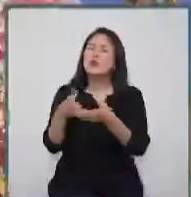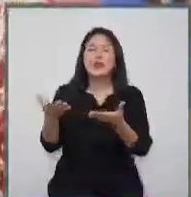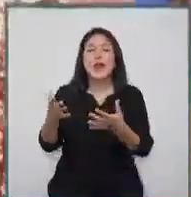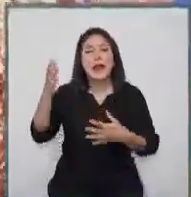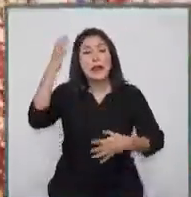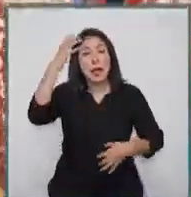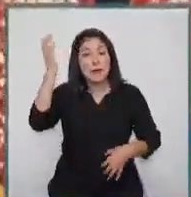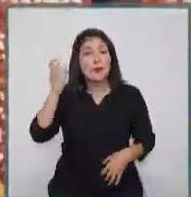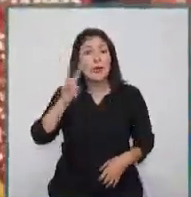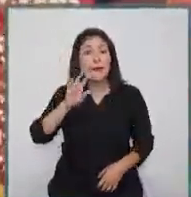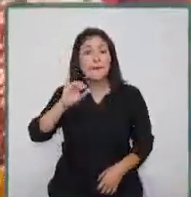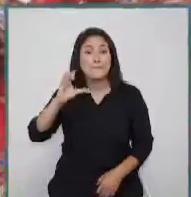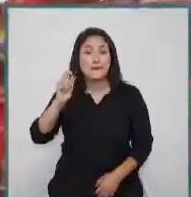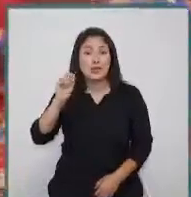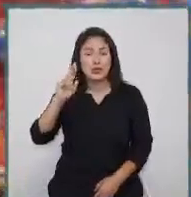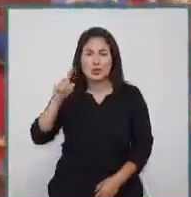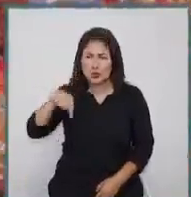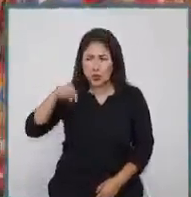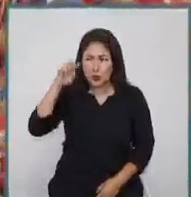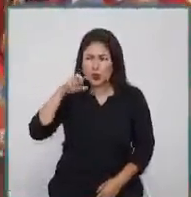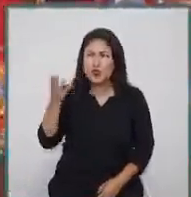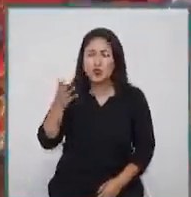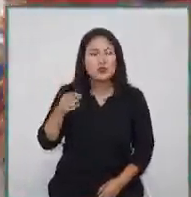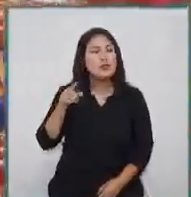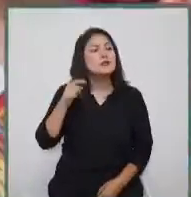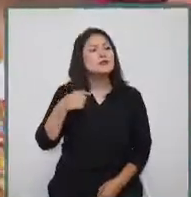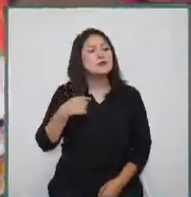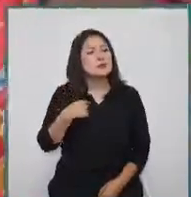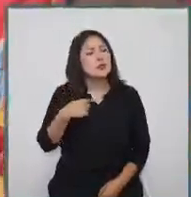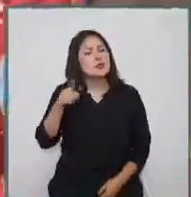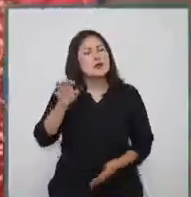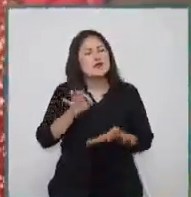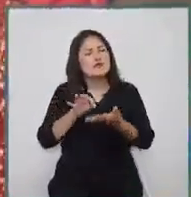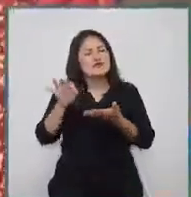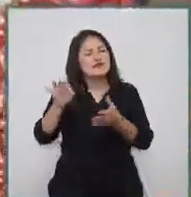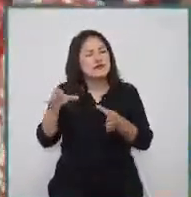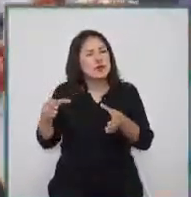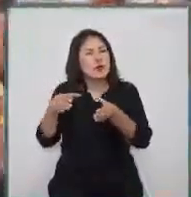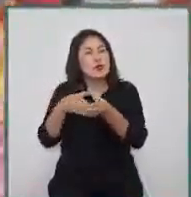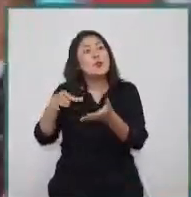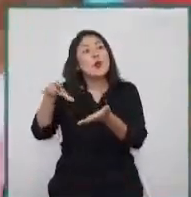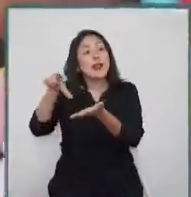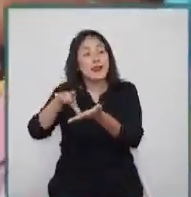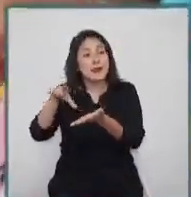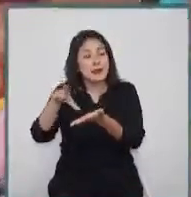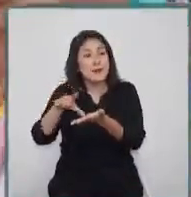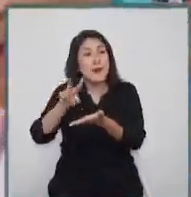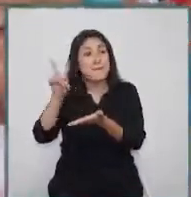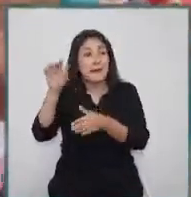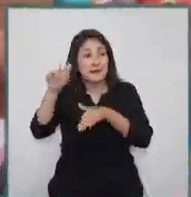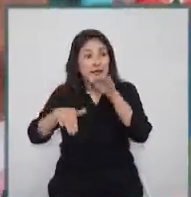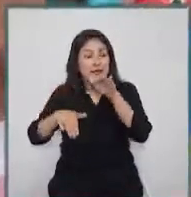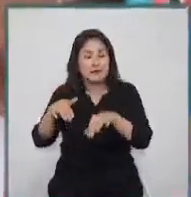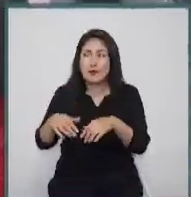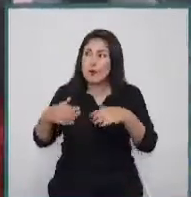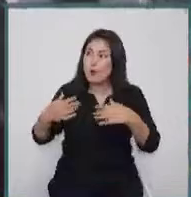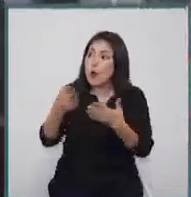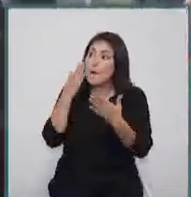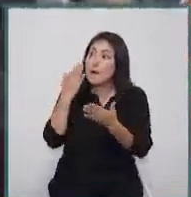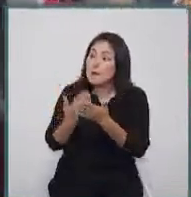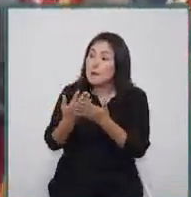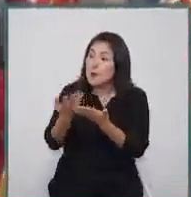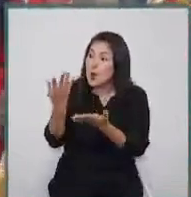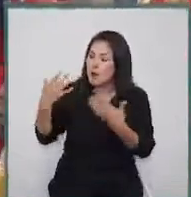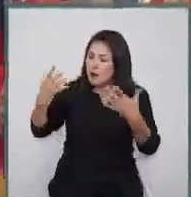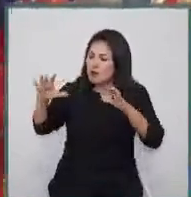¿Juntos son? Caporales Victoria. ¿Y son de aquí de Puno o de dónde vienen? Somos de filial Lima, de Ventanilla. A ver,